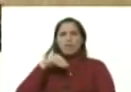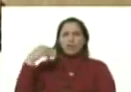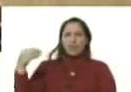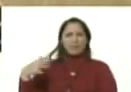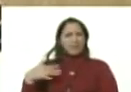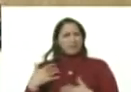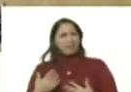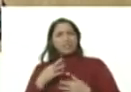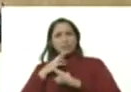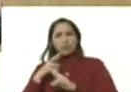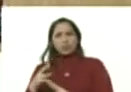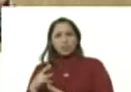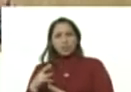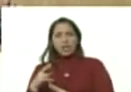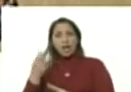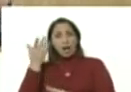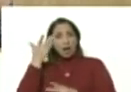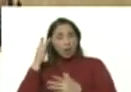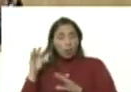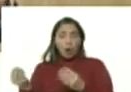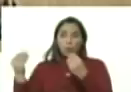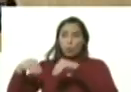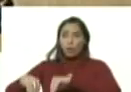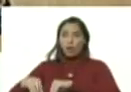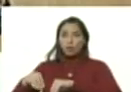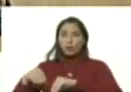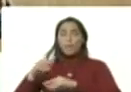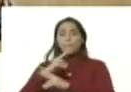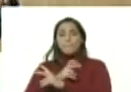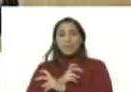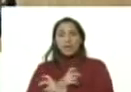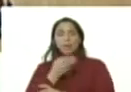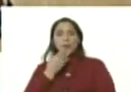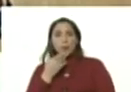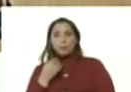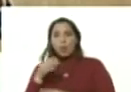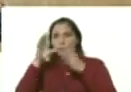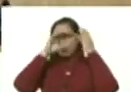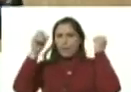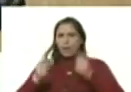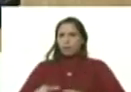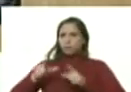Comisión de Viena? Si usted como embajador le presentó sus cartas credenciales al Poder